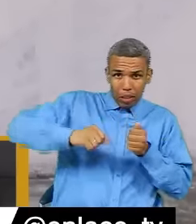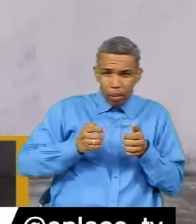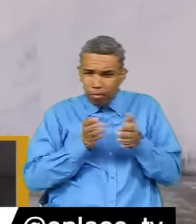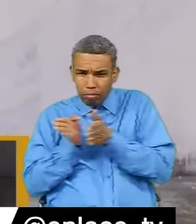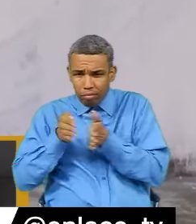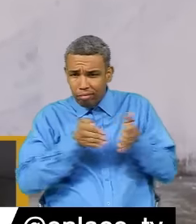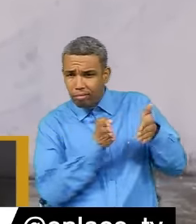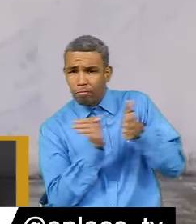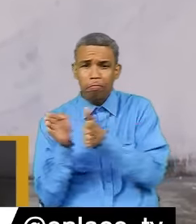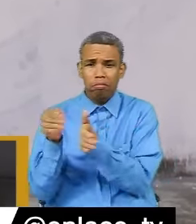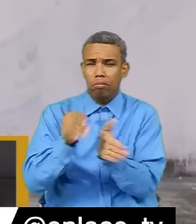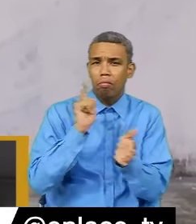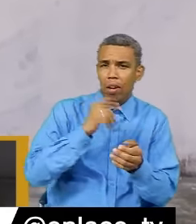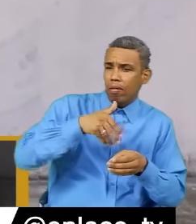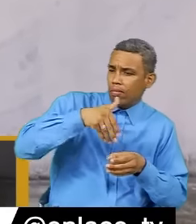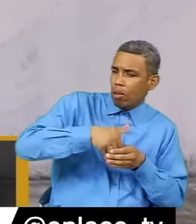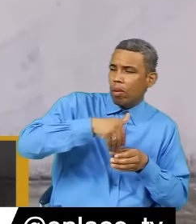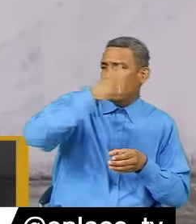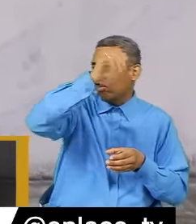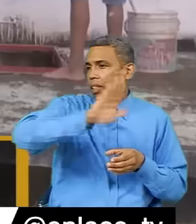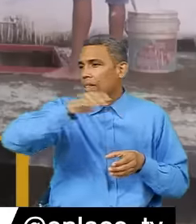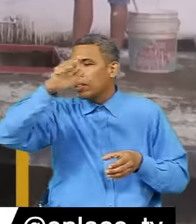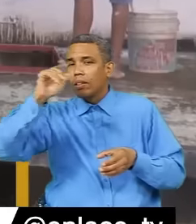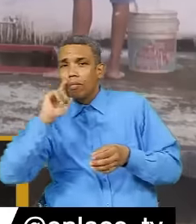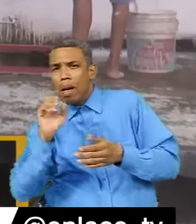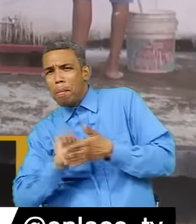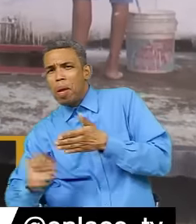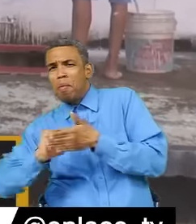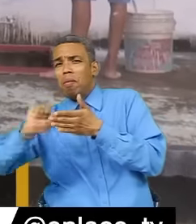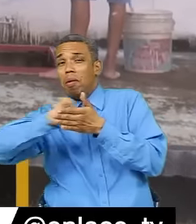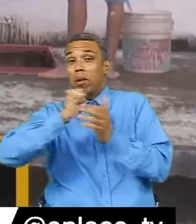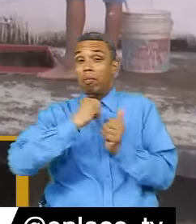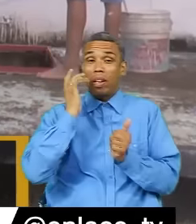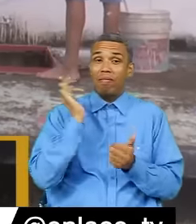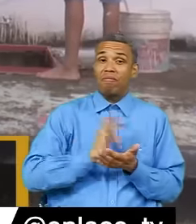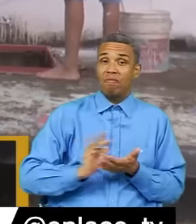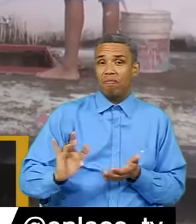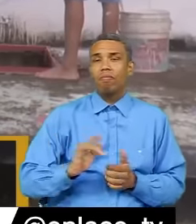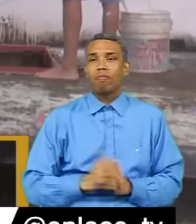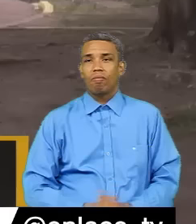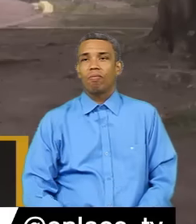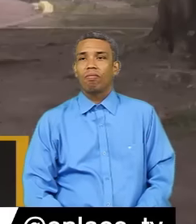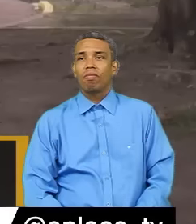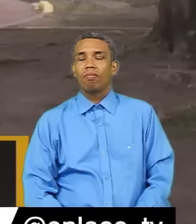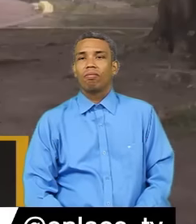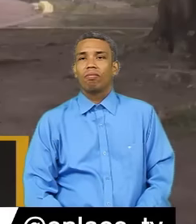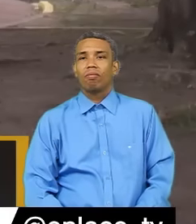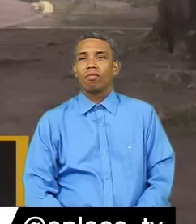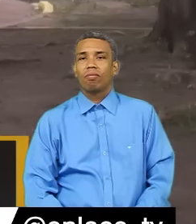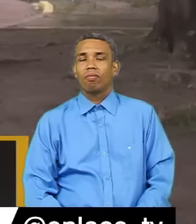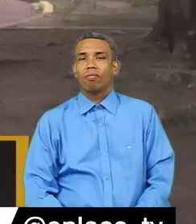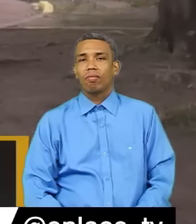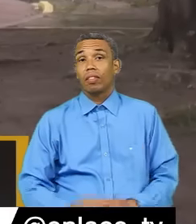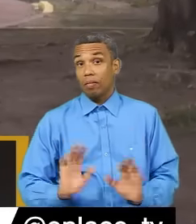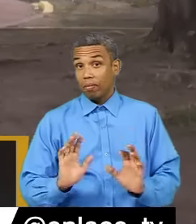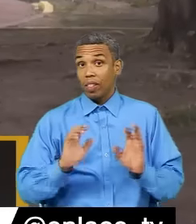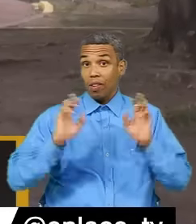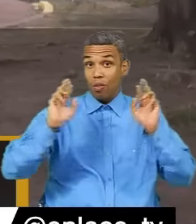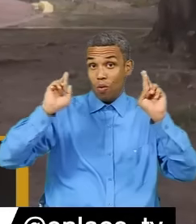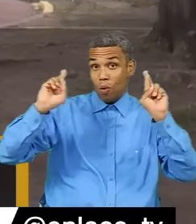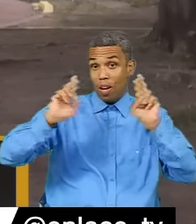lograr obtener la pintura con la que dejaron las paredes del Paseo del Estudiante en mejores condiciones. Por esto desean que otros jóvenes barranqueños